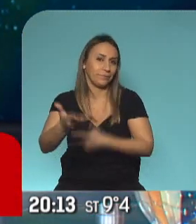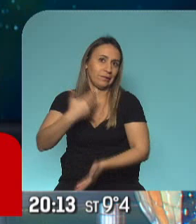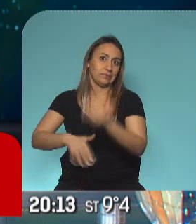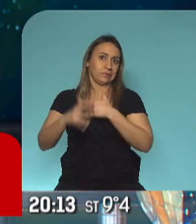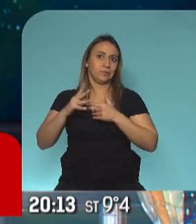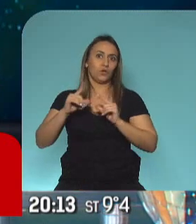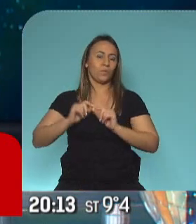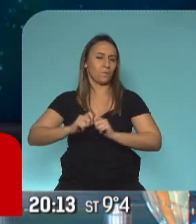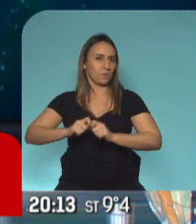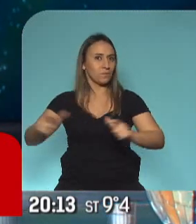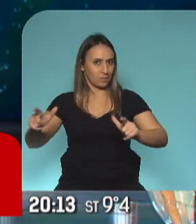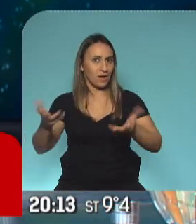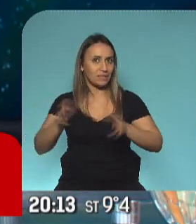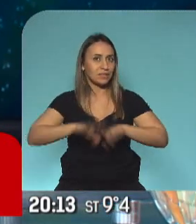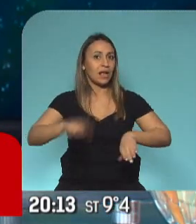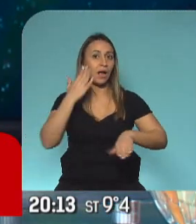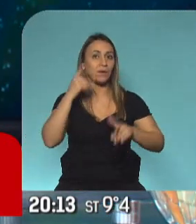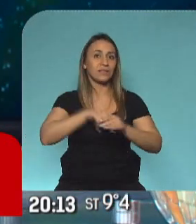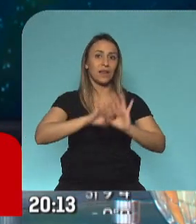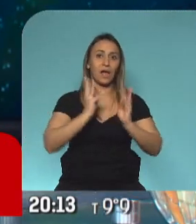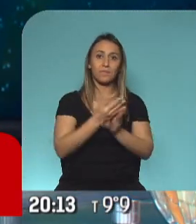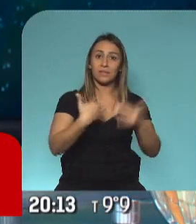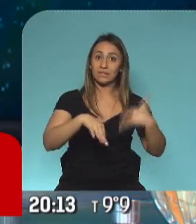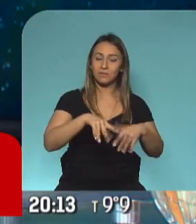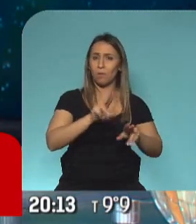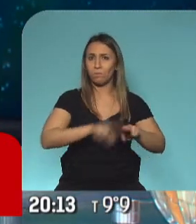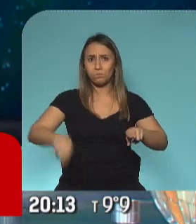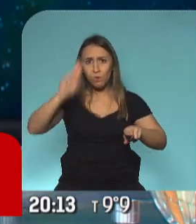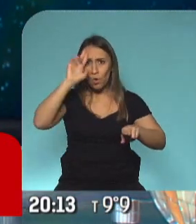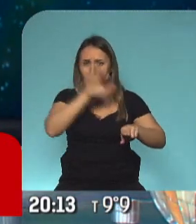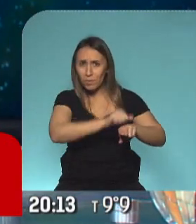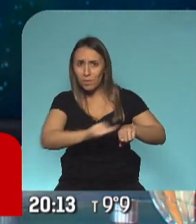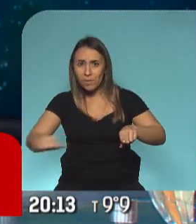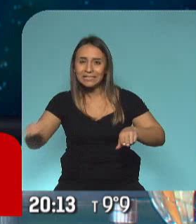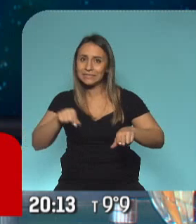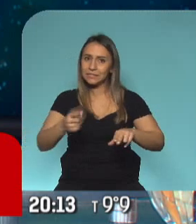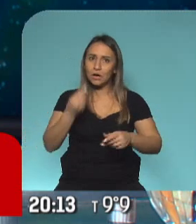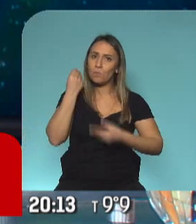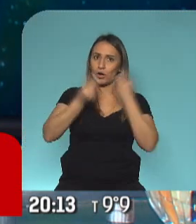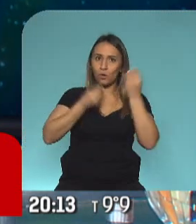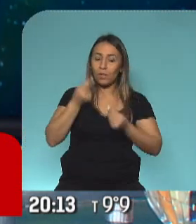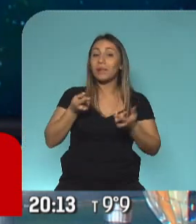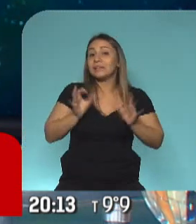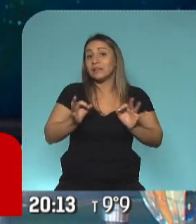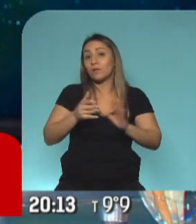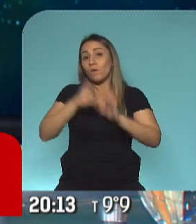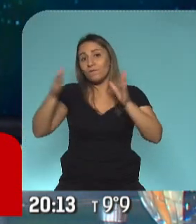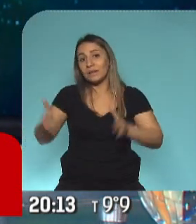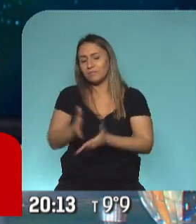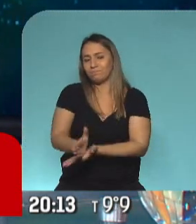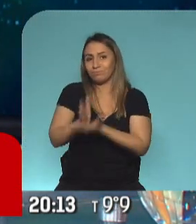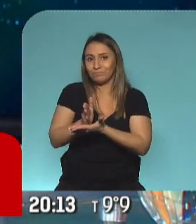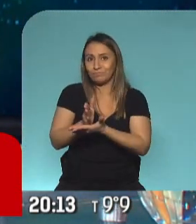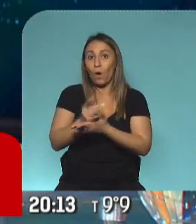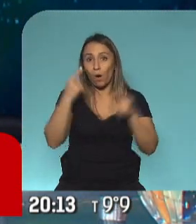número de cantidad de camas de terapia intensiva ocupadas. Esa es la gran preocupación y si se endurece la fase de cuarentena, justamente tiene